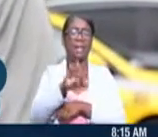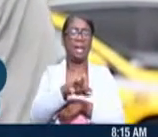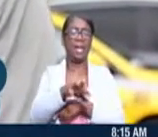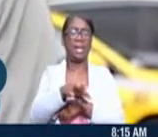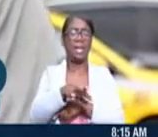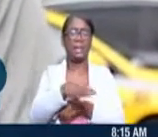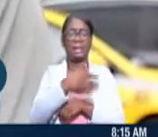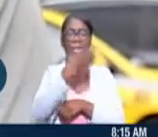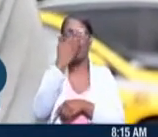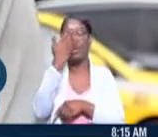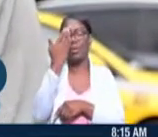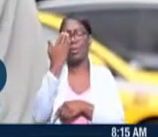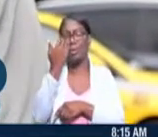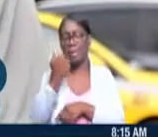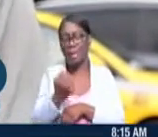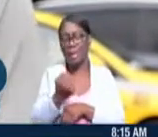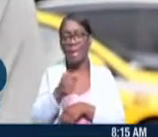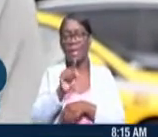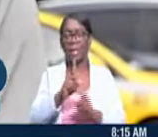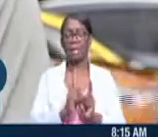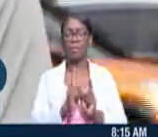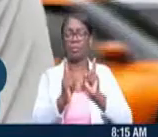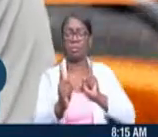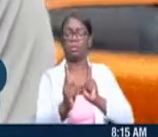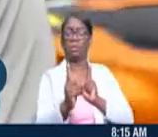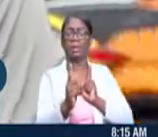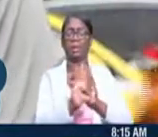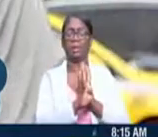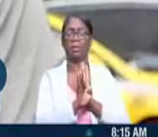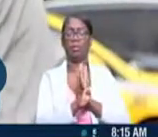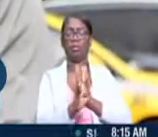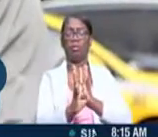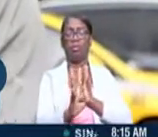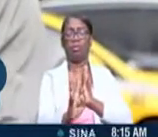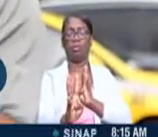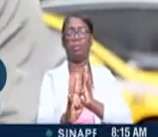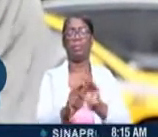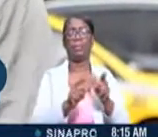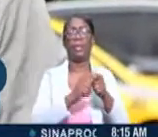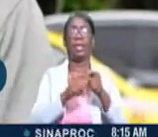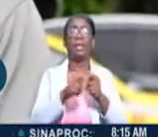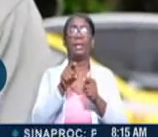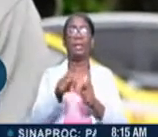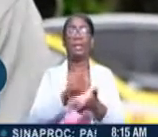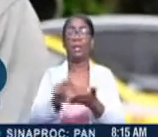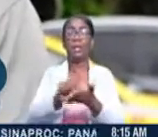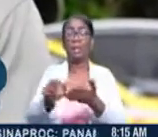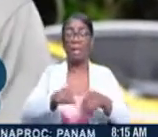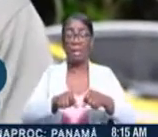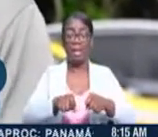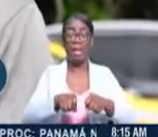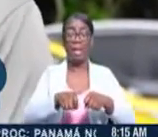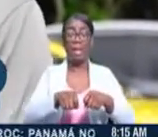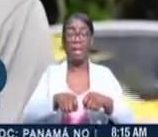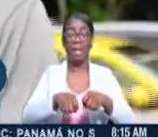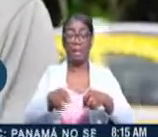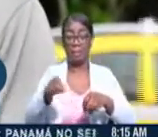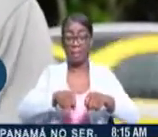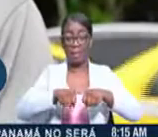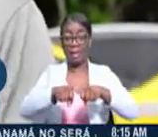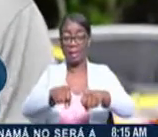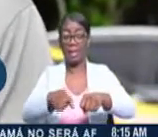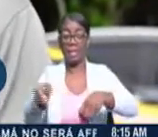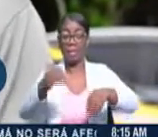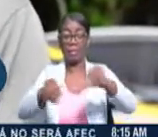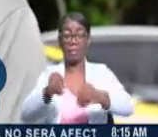no mantienen la distancia, el distanciamiento social. Y algunos tampoco desinfectan las carretillas de los alimentos. Que esas